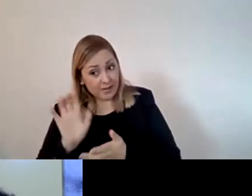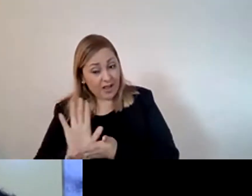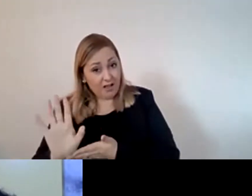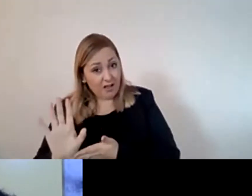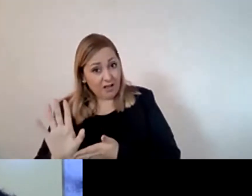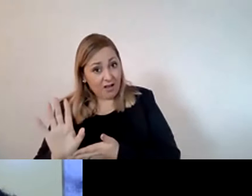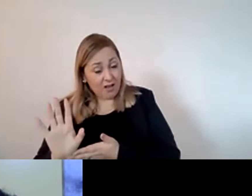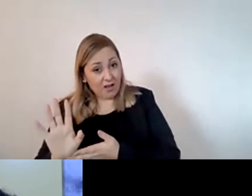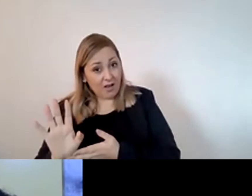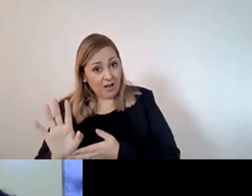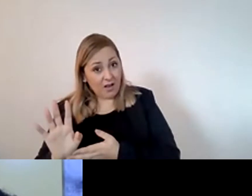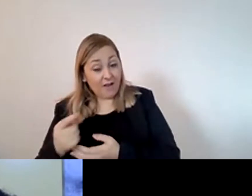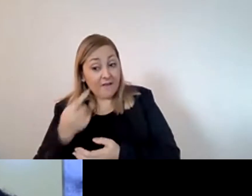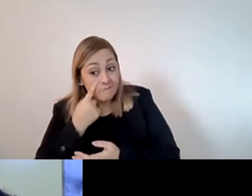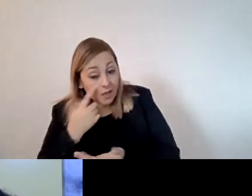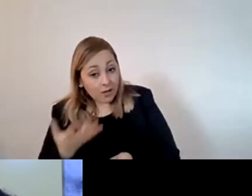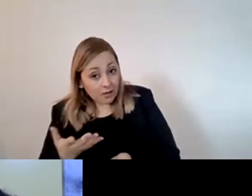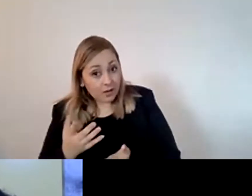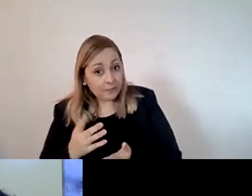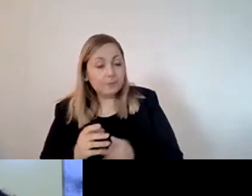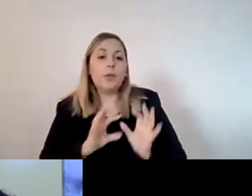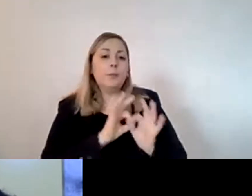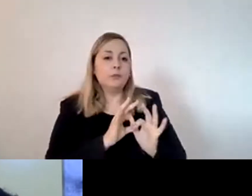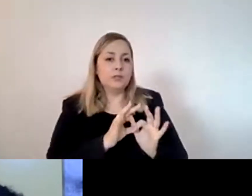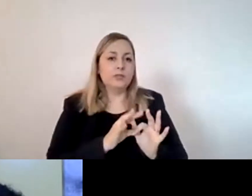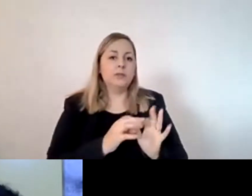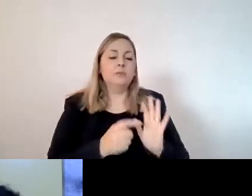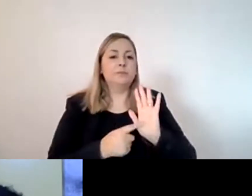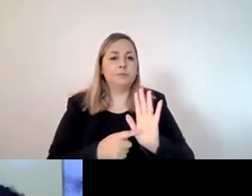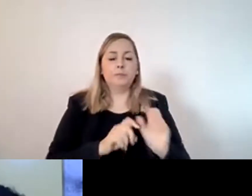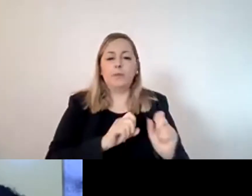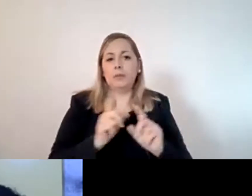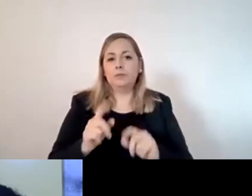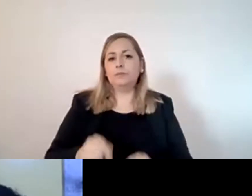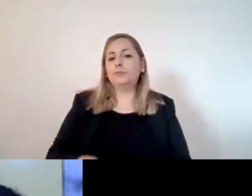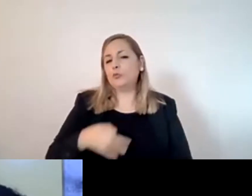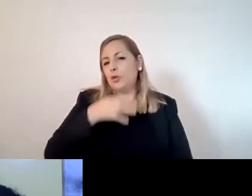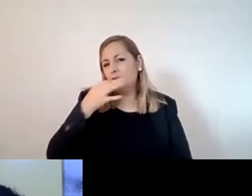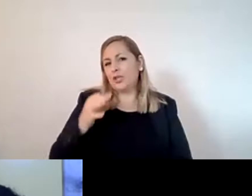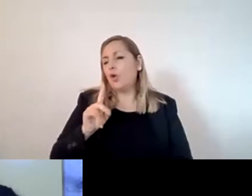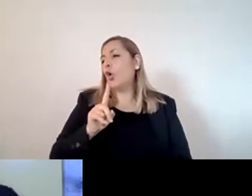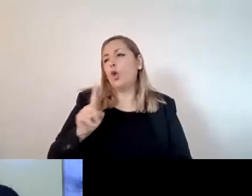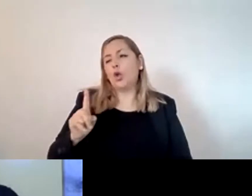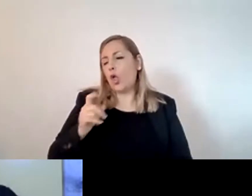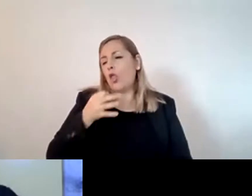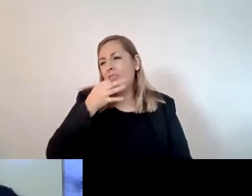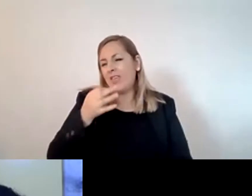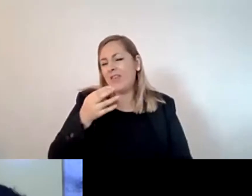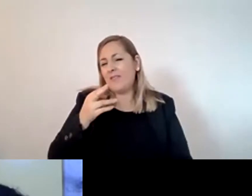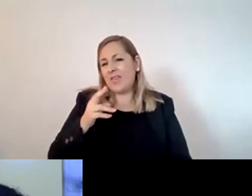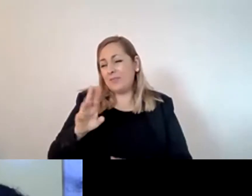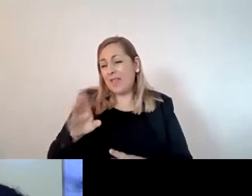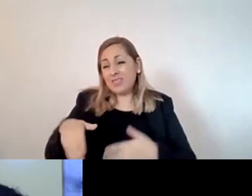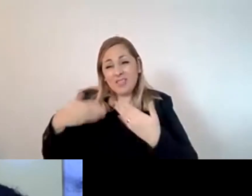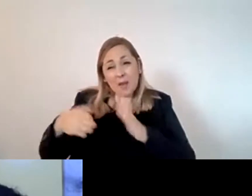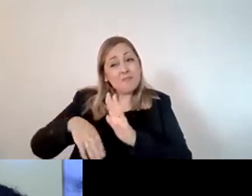por la presentación. Yo diría que tampoco hay que sobrediagnosticar. A lo